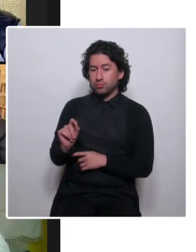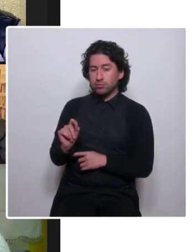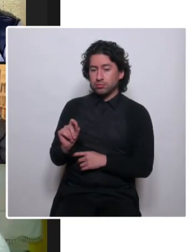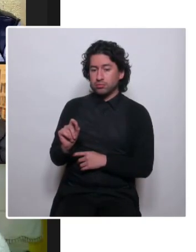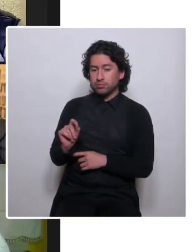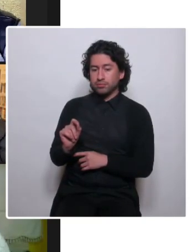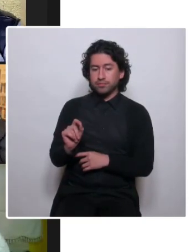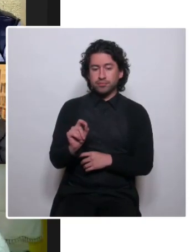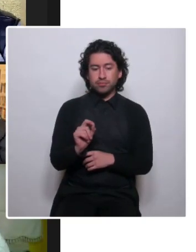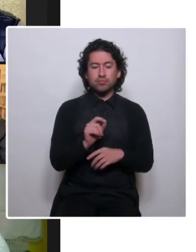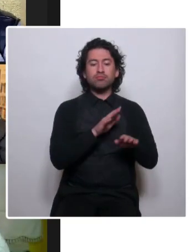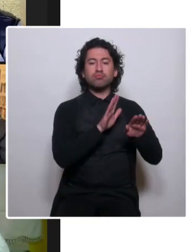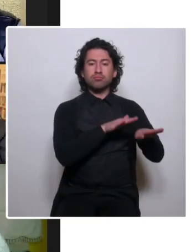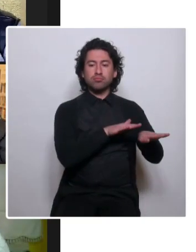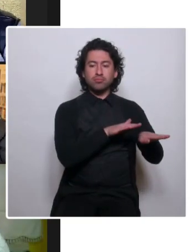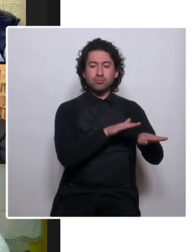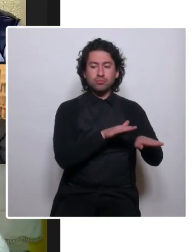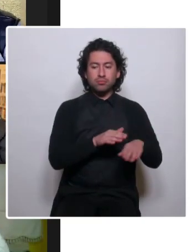A favor, señor secretario.